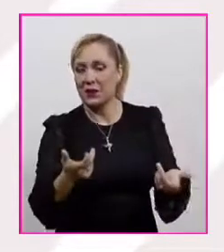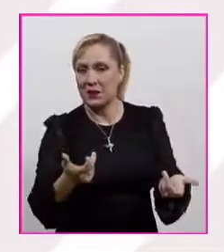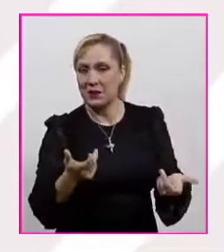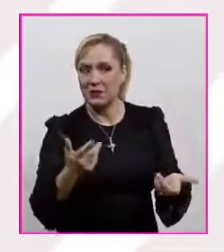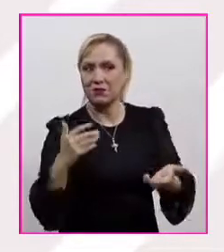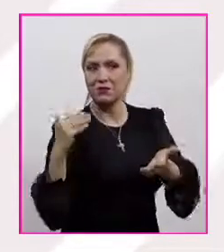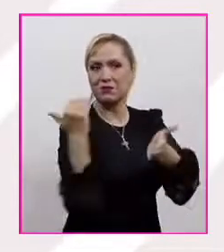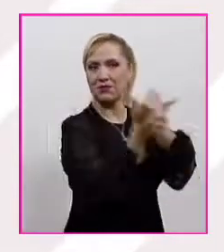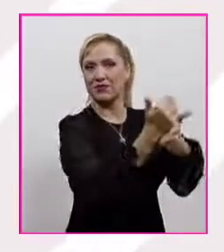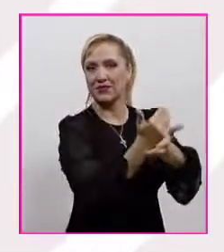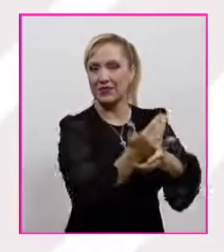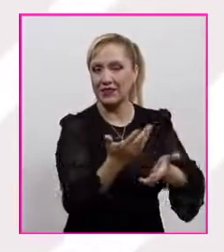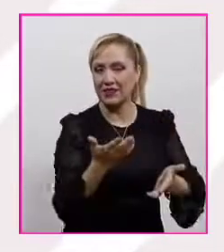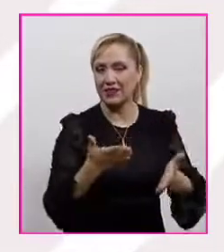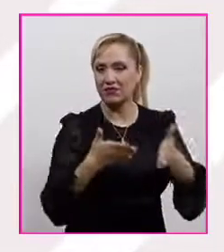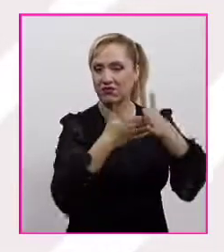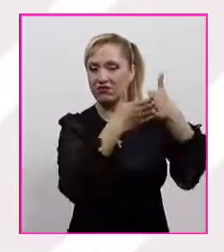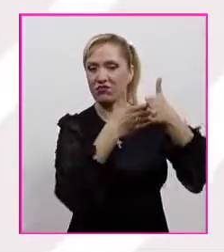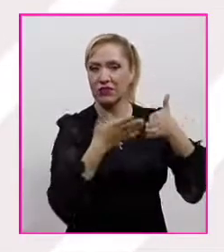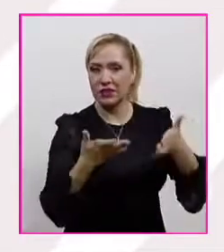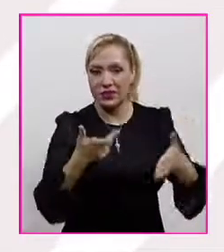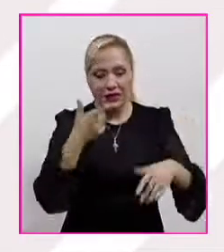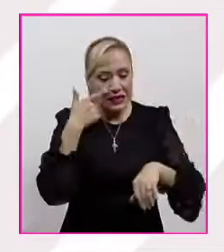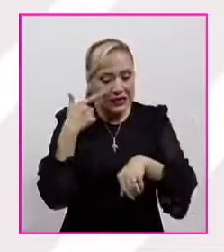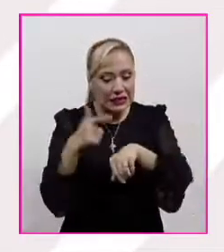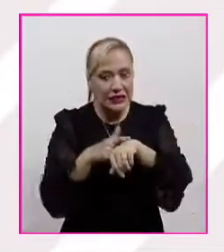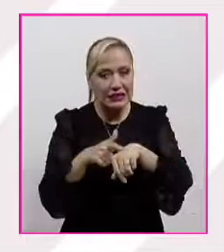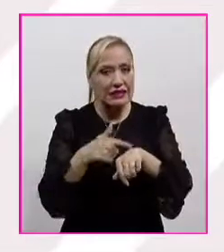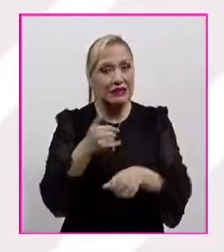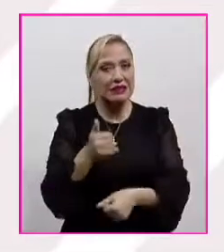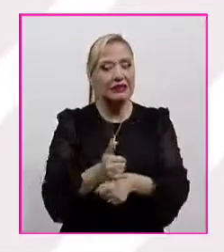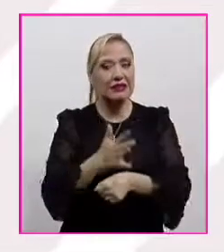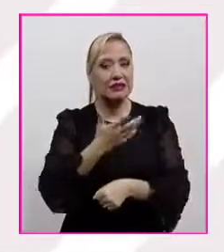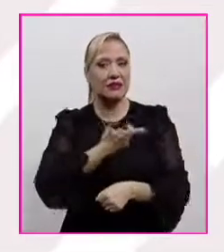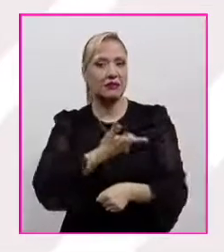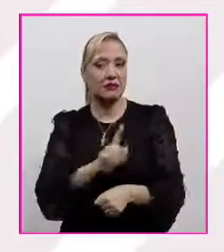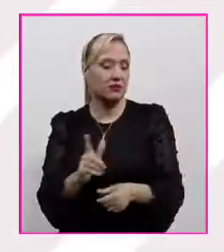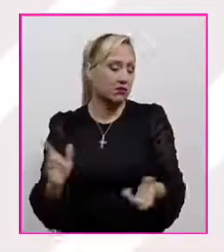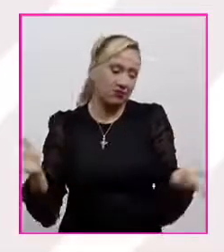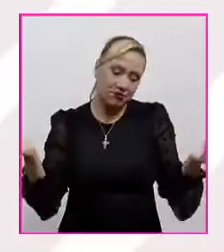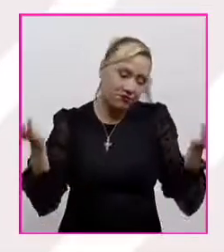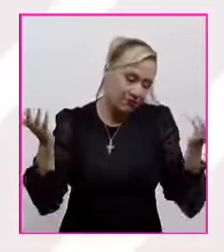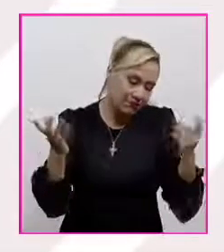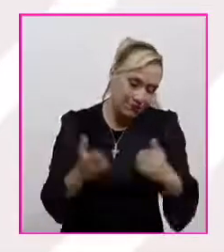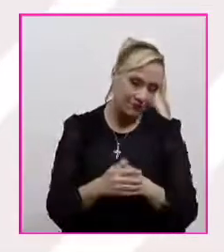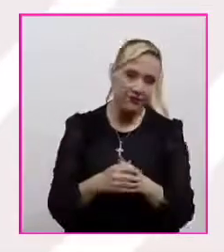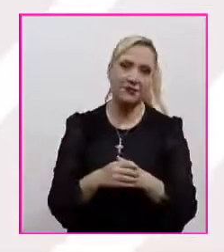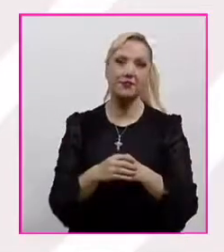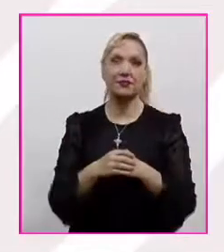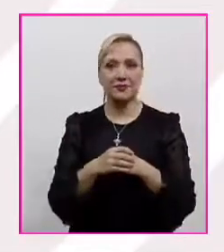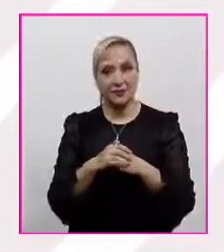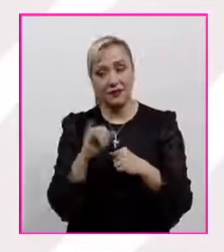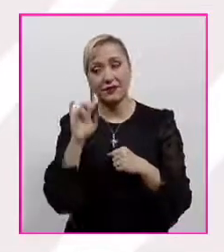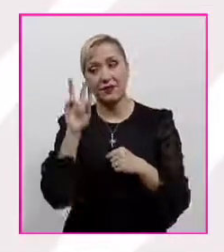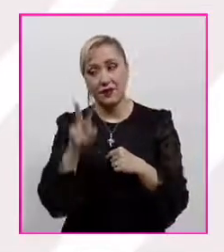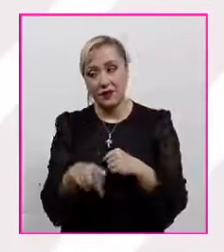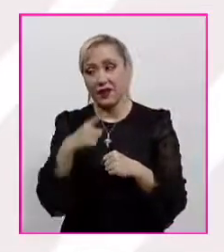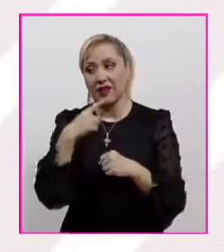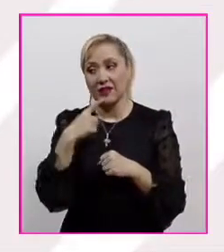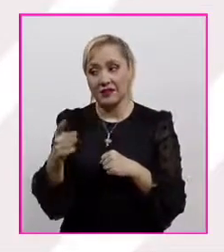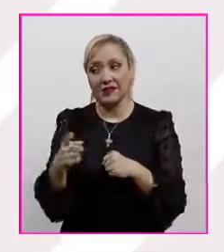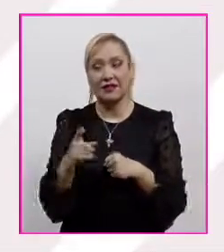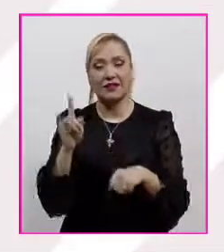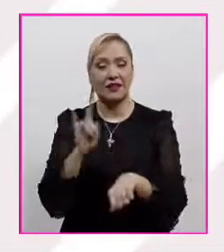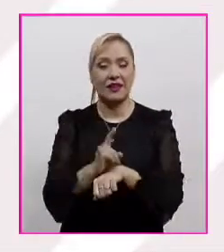pasan por las cuestiones raciales, el color de piel, sin duda. Sí, por supuesto. Eso que dices de los